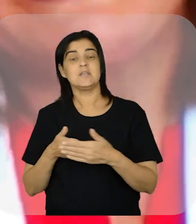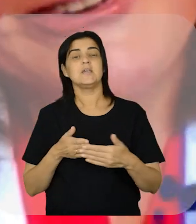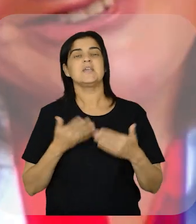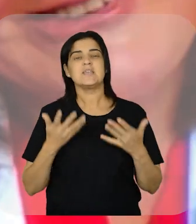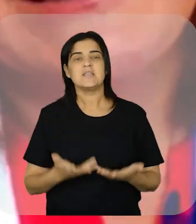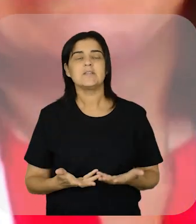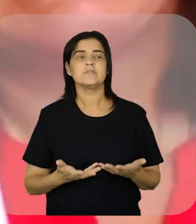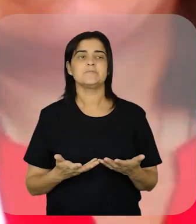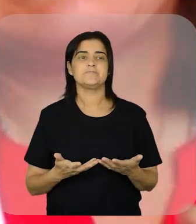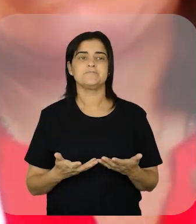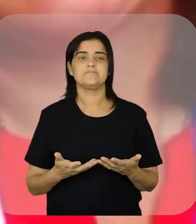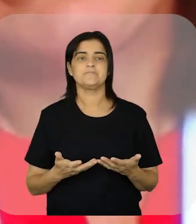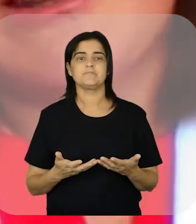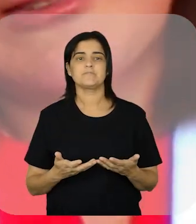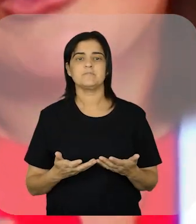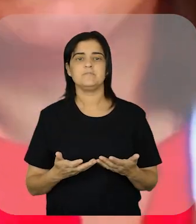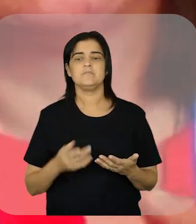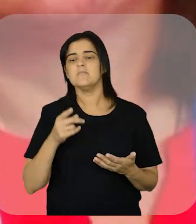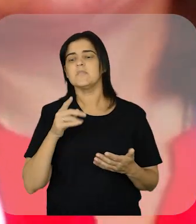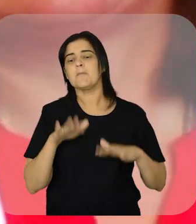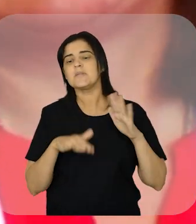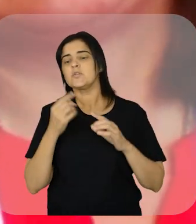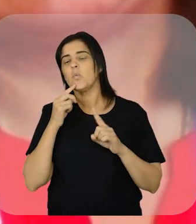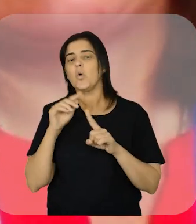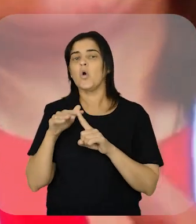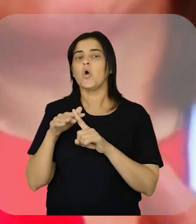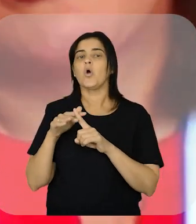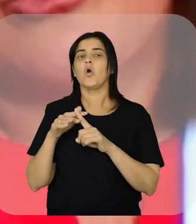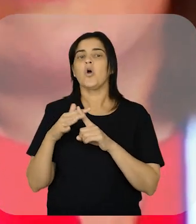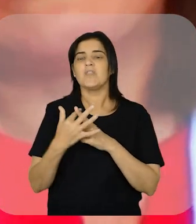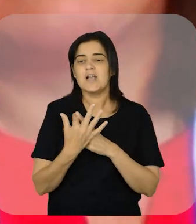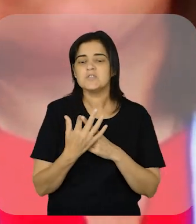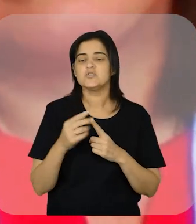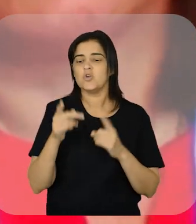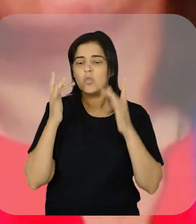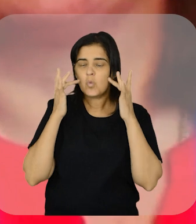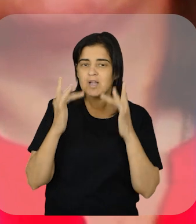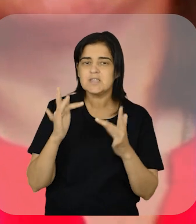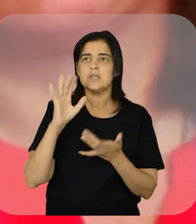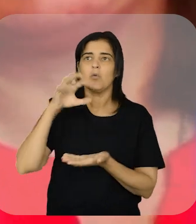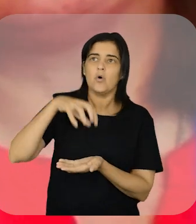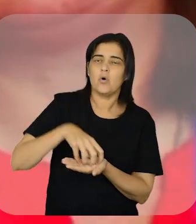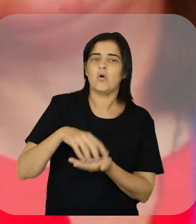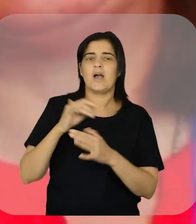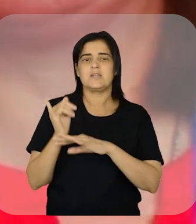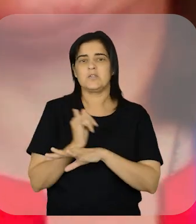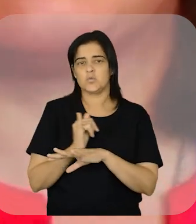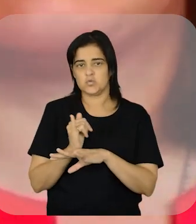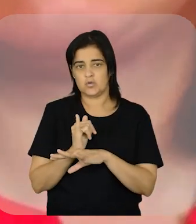de movernos al contexto, al entorno educativo, a la institución. O